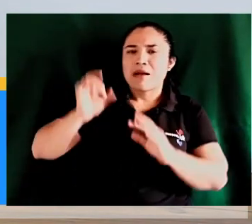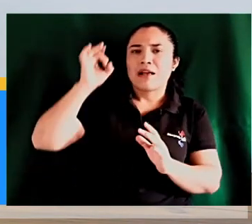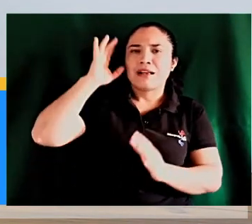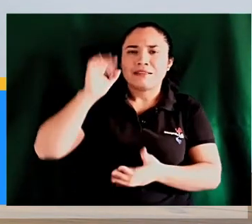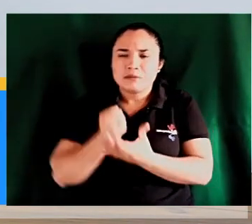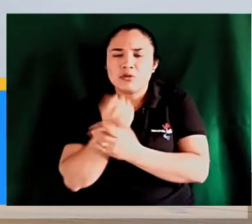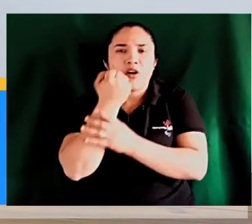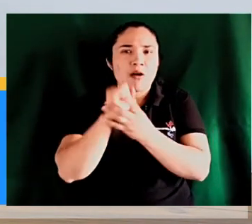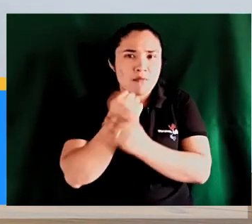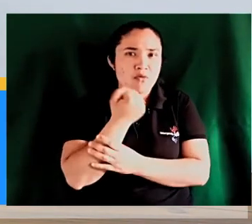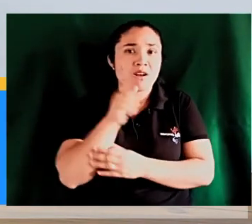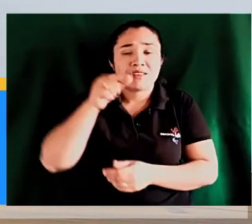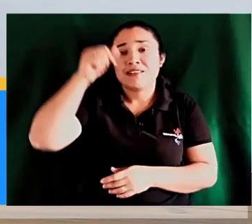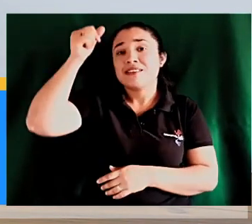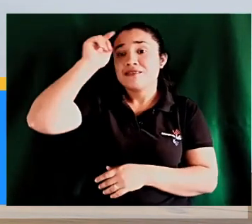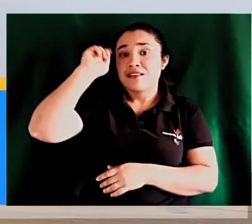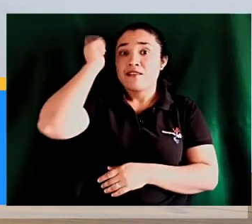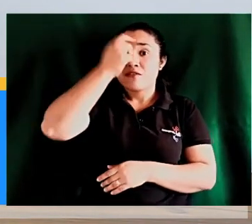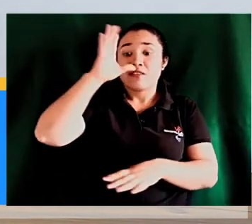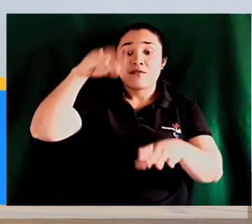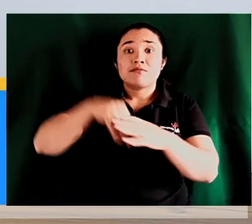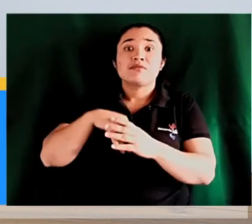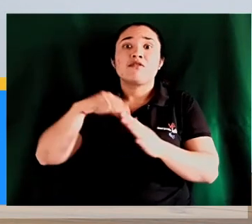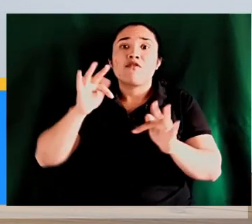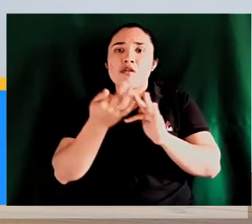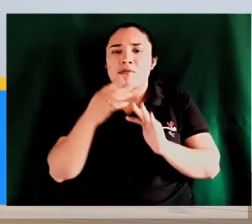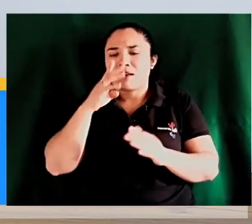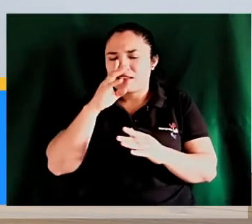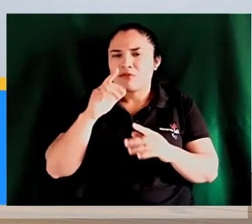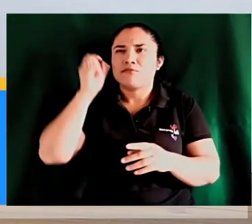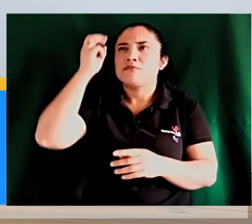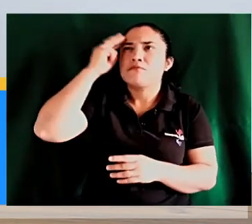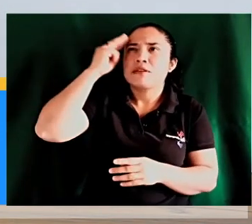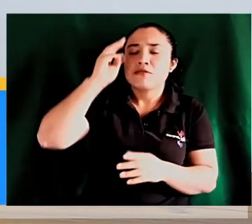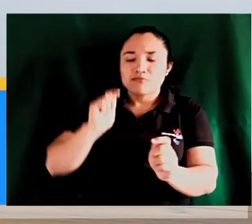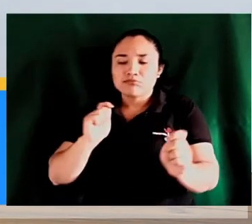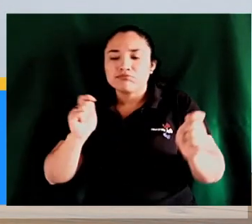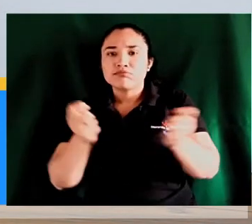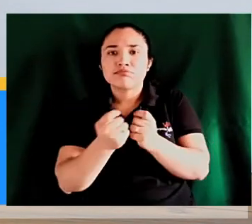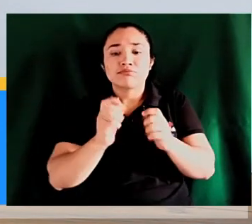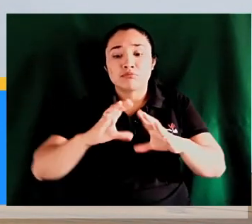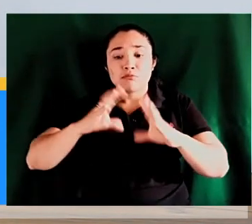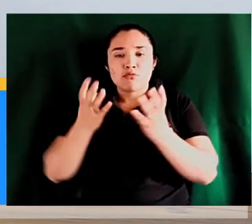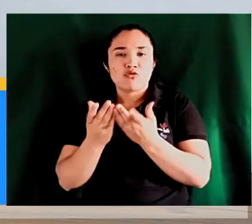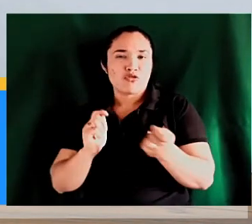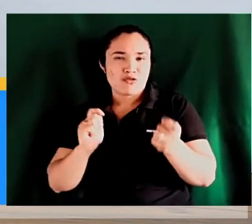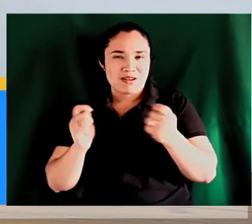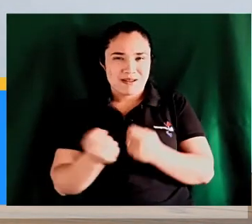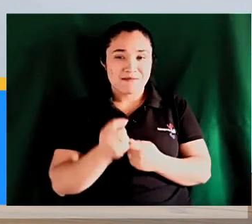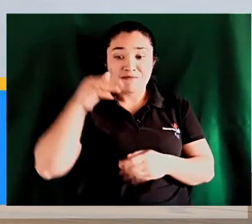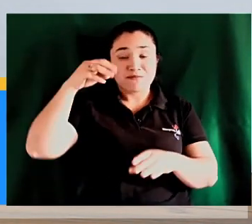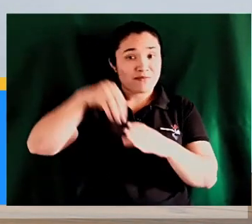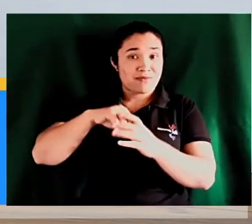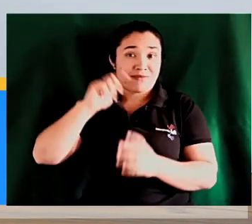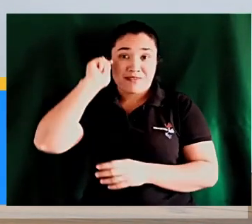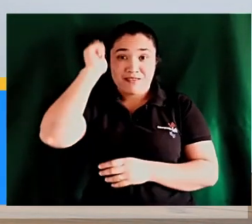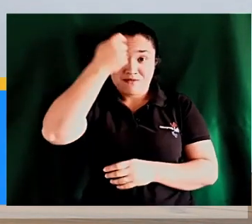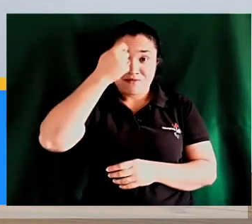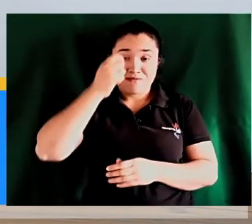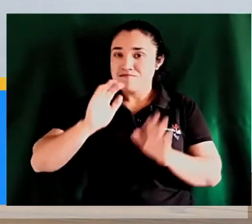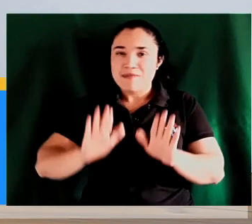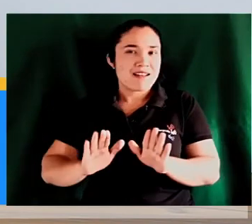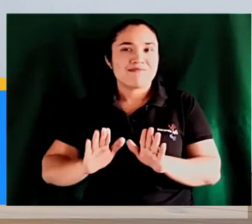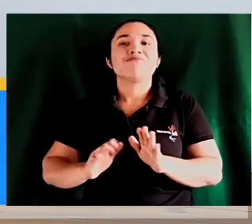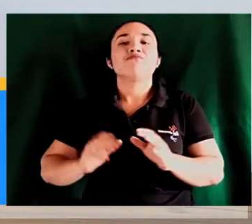proyecto de vida y ha podido lograr lo que la universidad desea que es construir juntos una mentalidad nueva para un mundo mejor la unibe